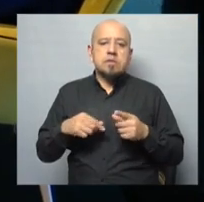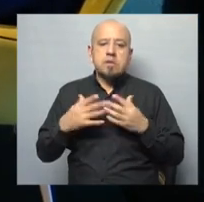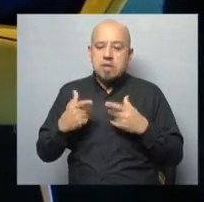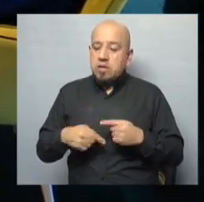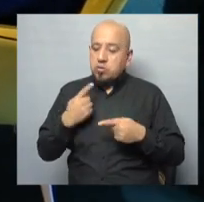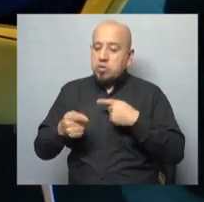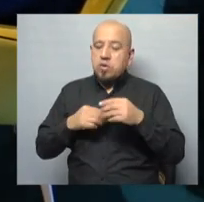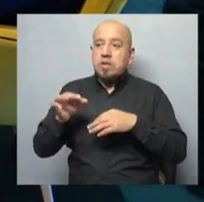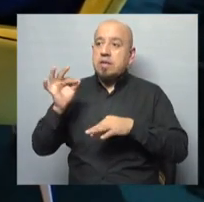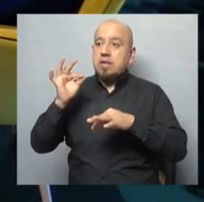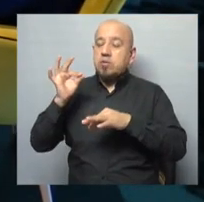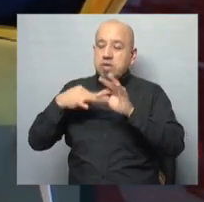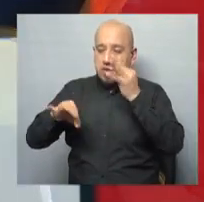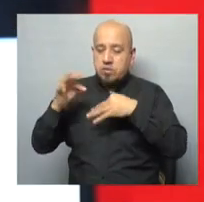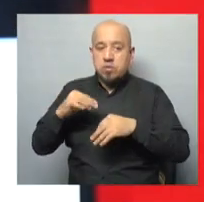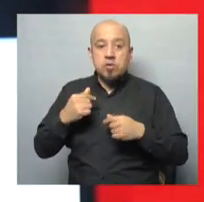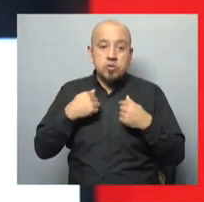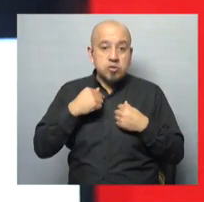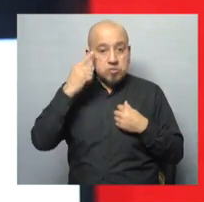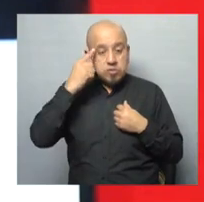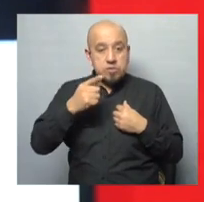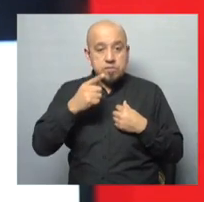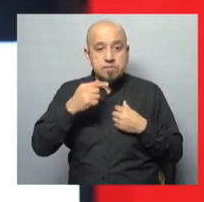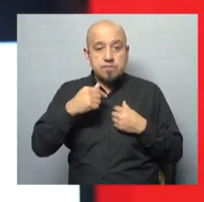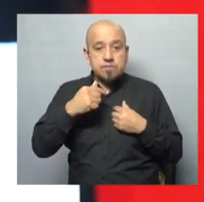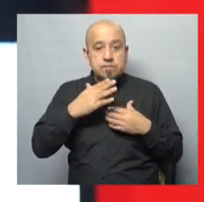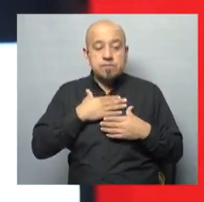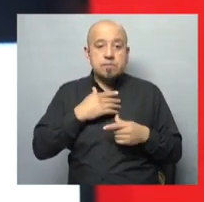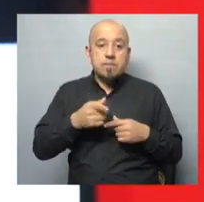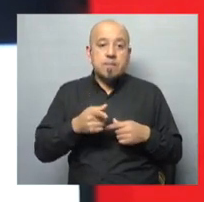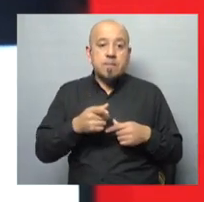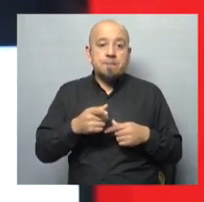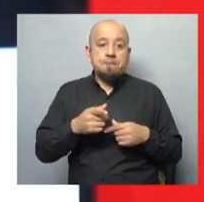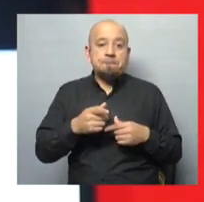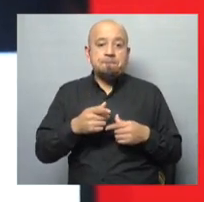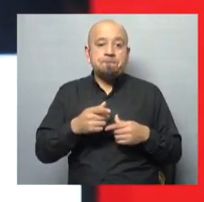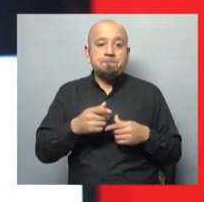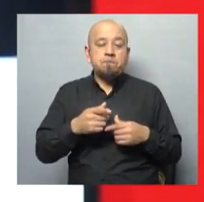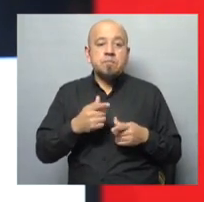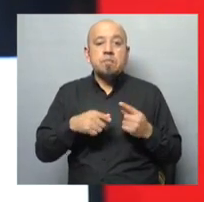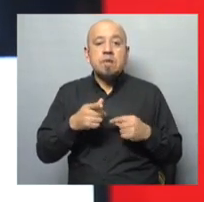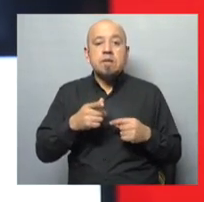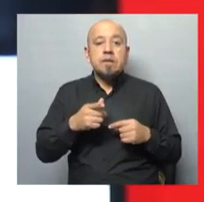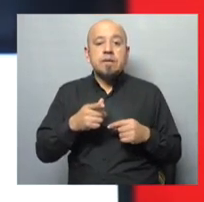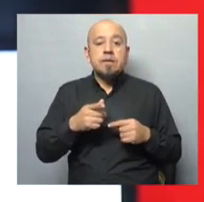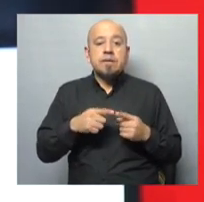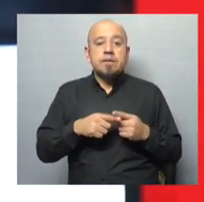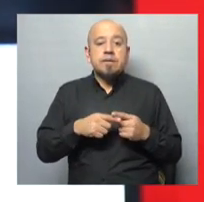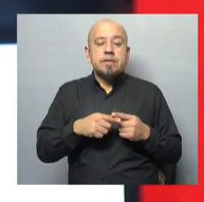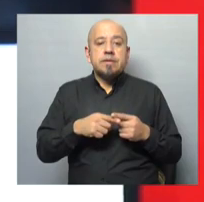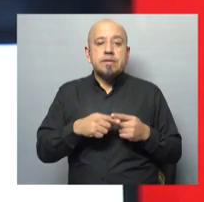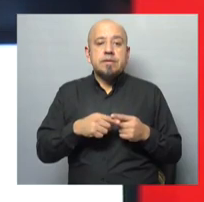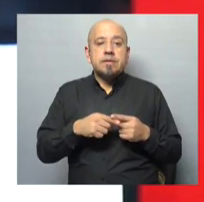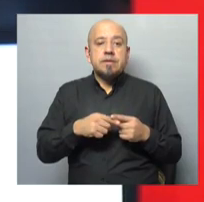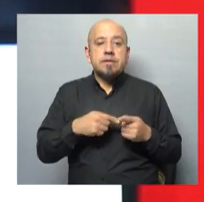yo creo que como actor te apropias mucho más de lo que son mucho más este